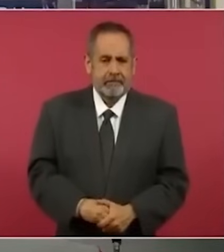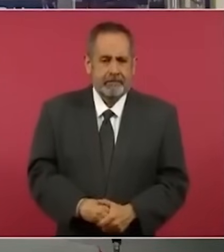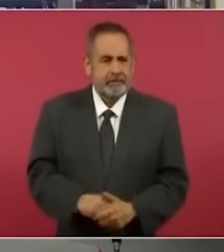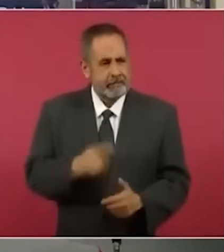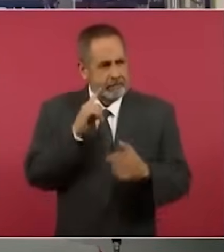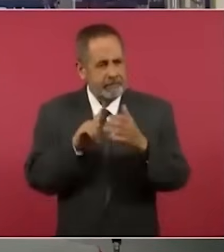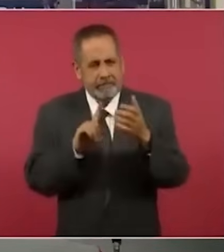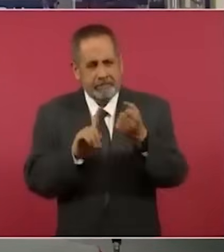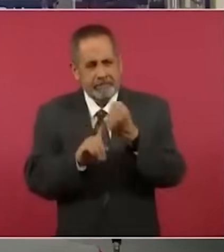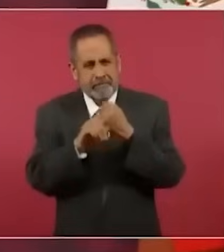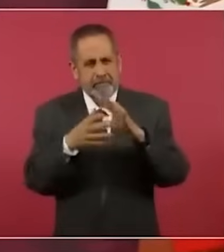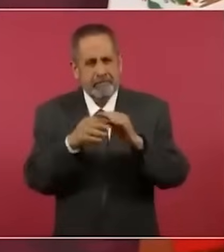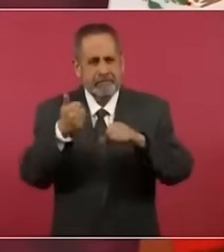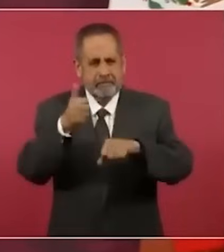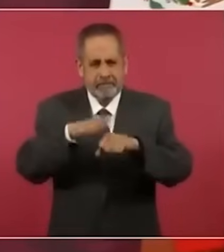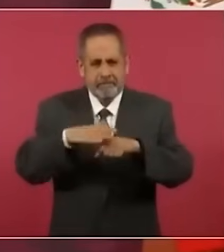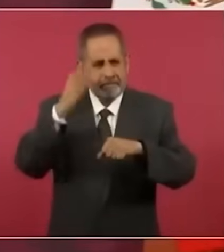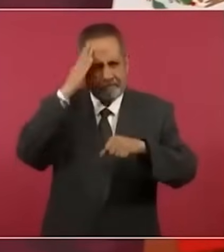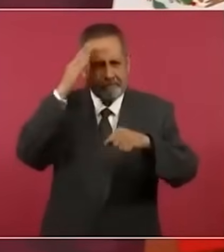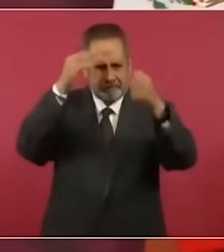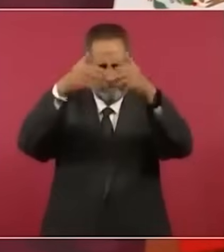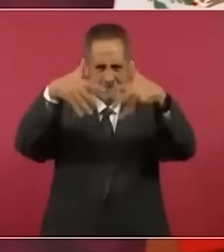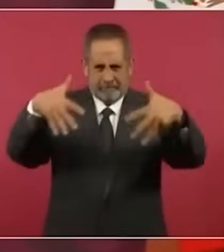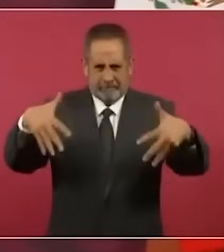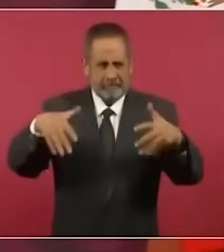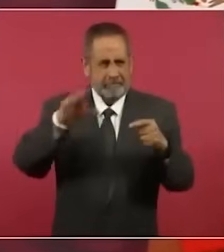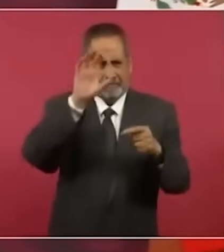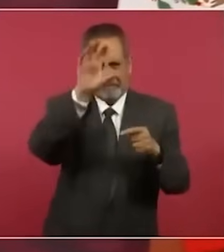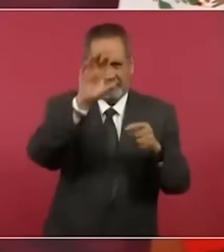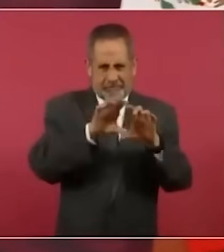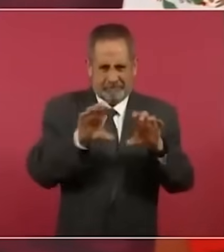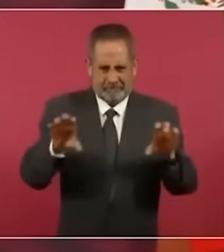Administrativa. Van a ver el organigrama.